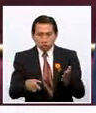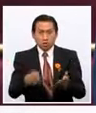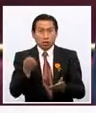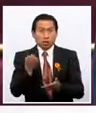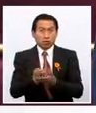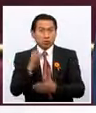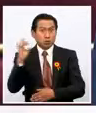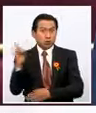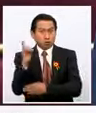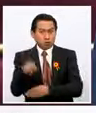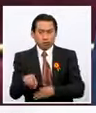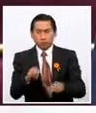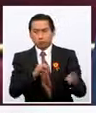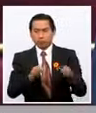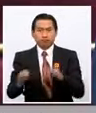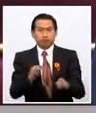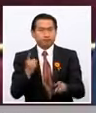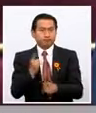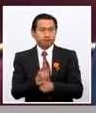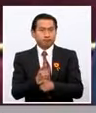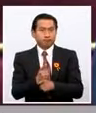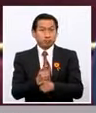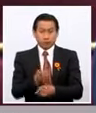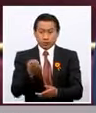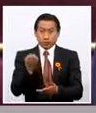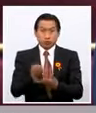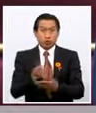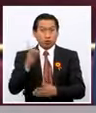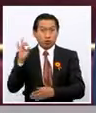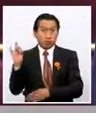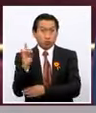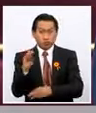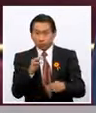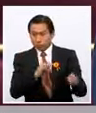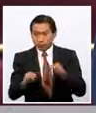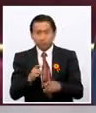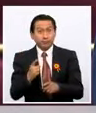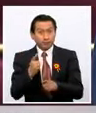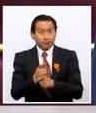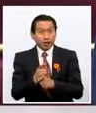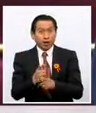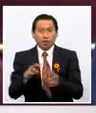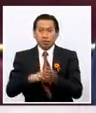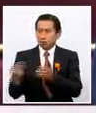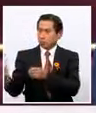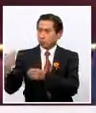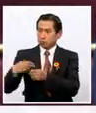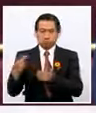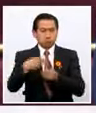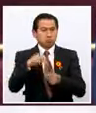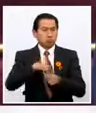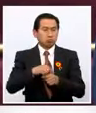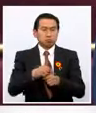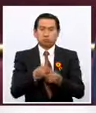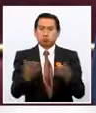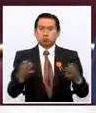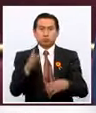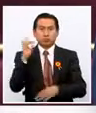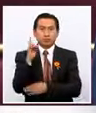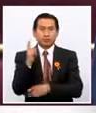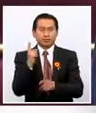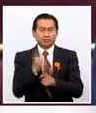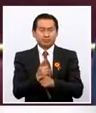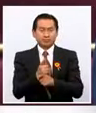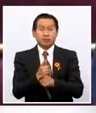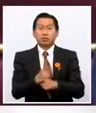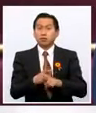y si movemos la economía de bolivia vamos a crear empleos en todo el país pero